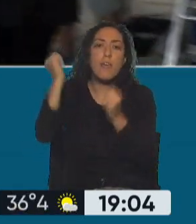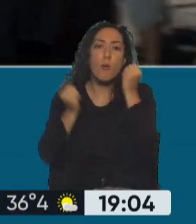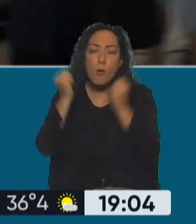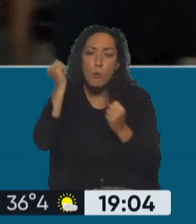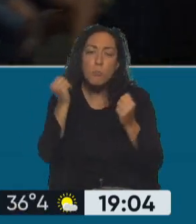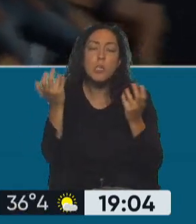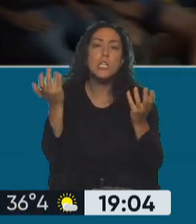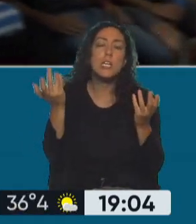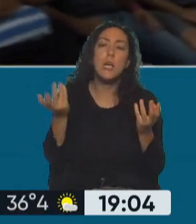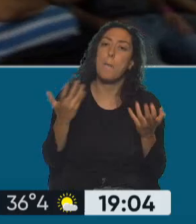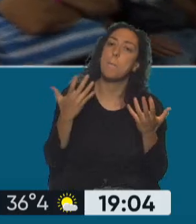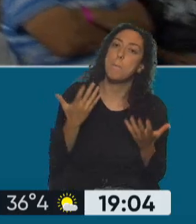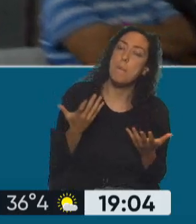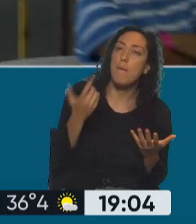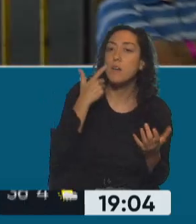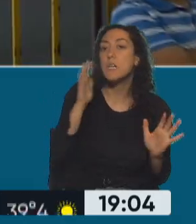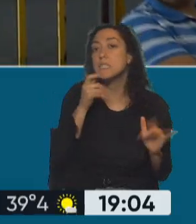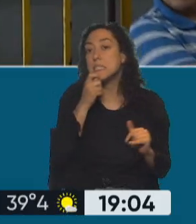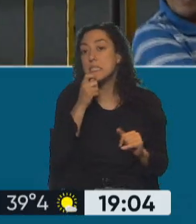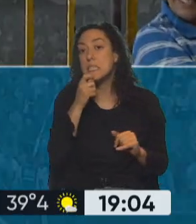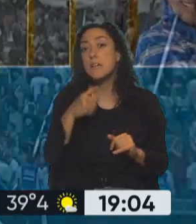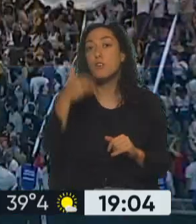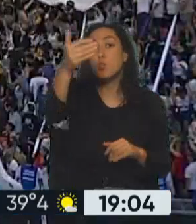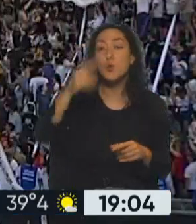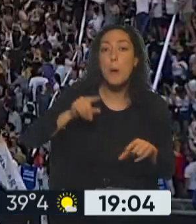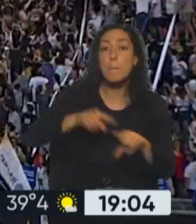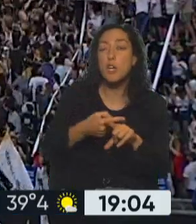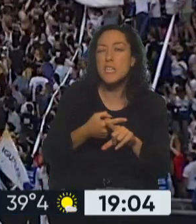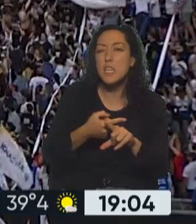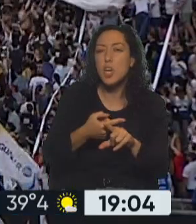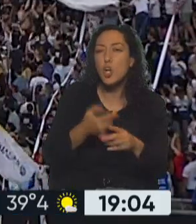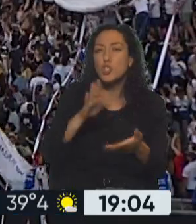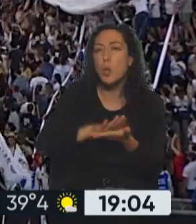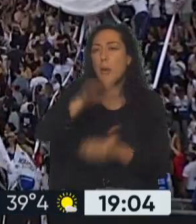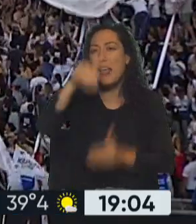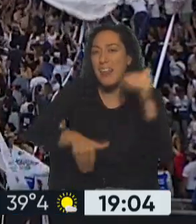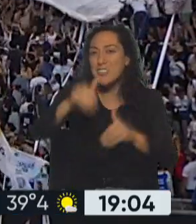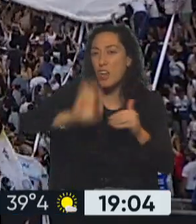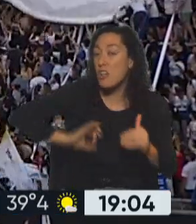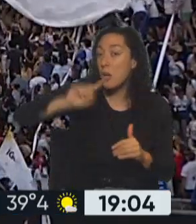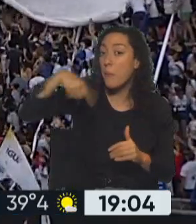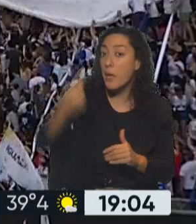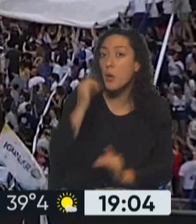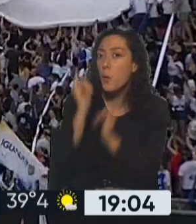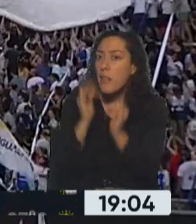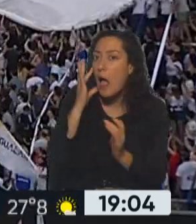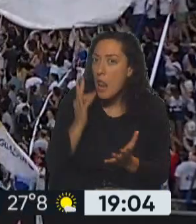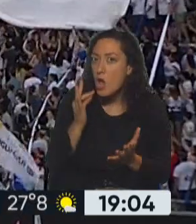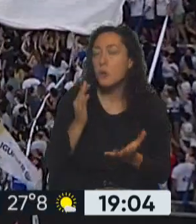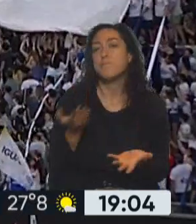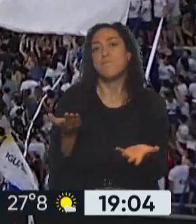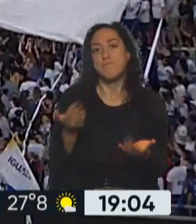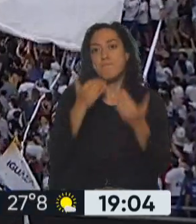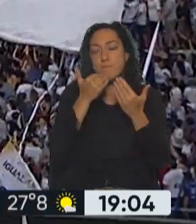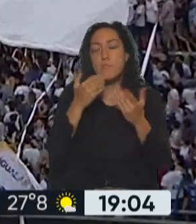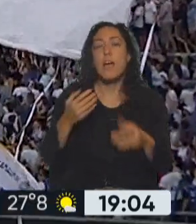supuesto, si dará alguna pista concreta sobre su futuro político con miras a las elecciones del año próximo, después de haber dicho en el acto de la UON